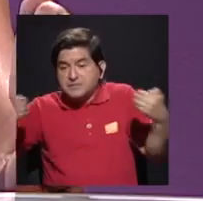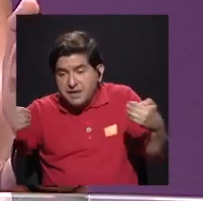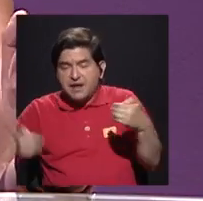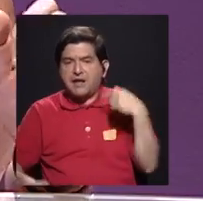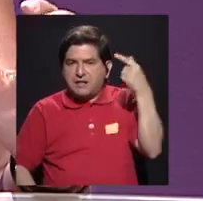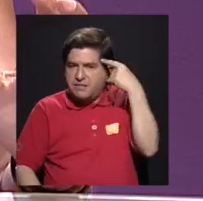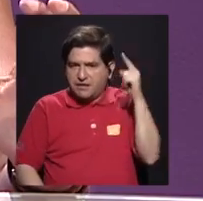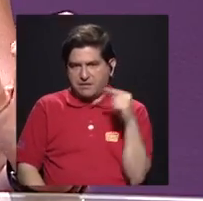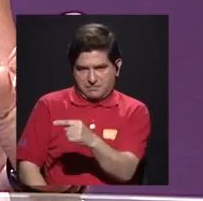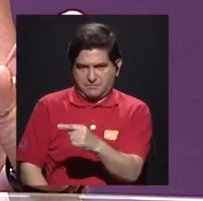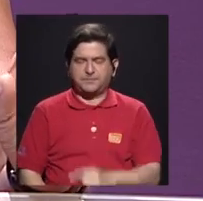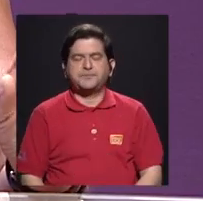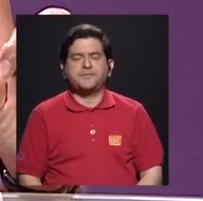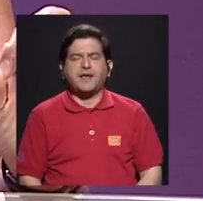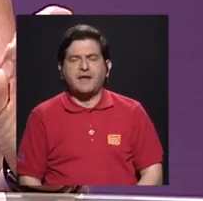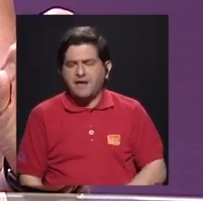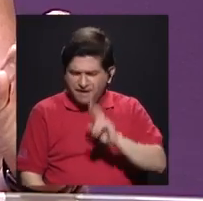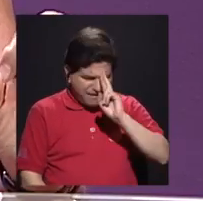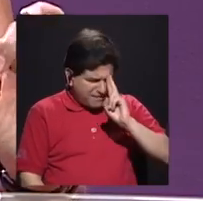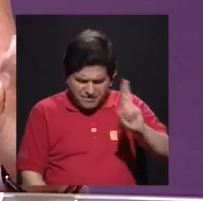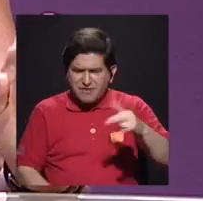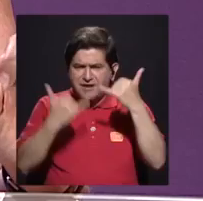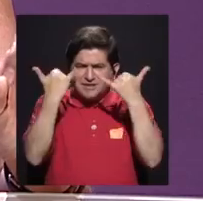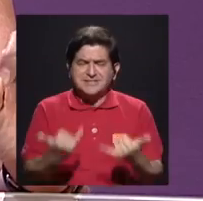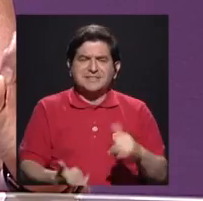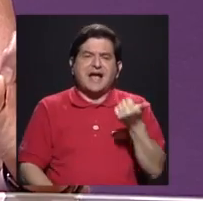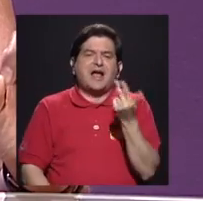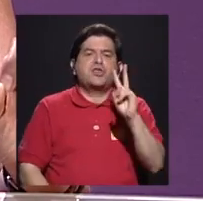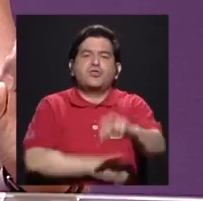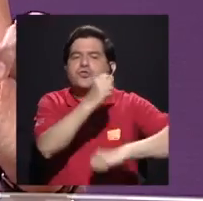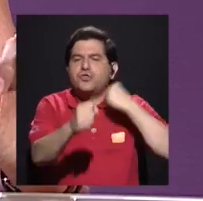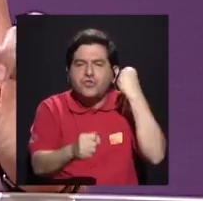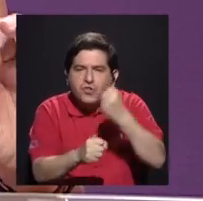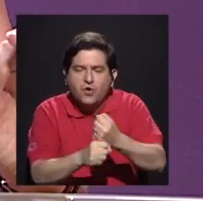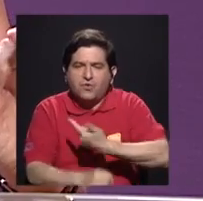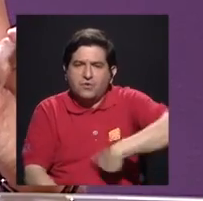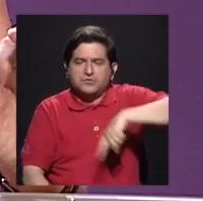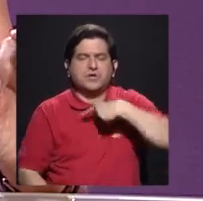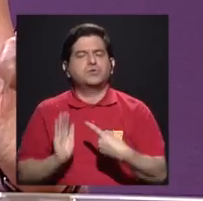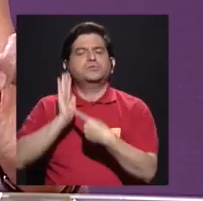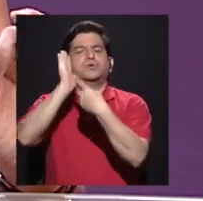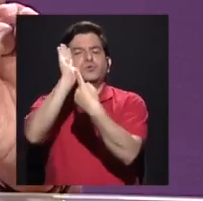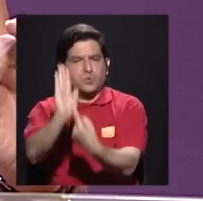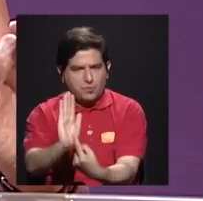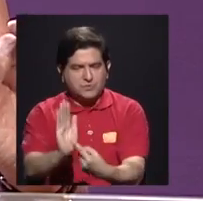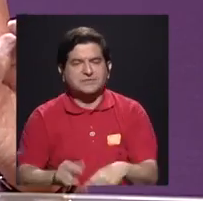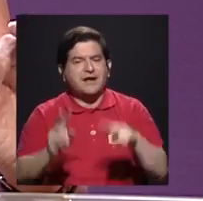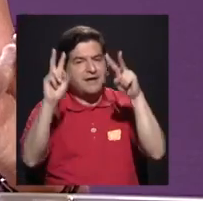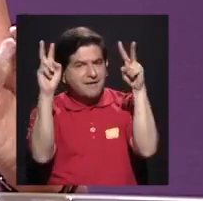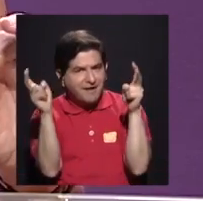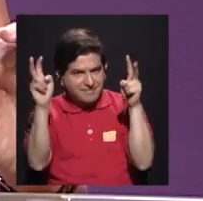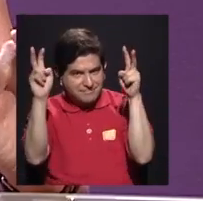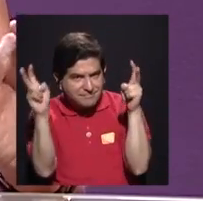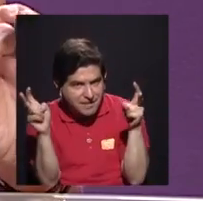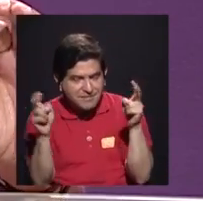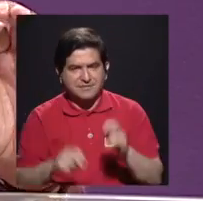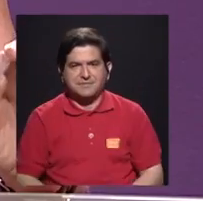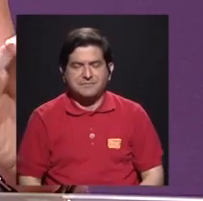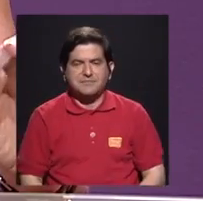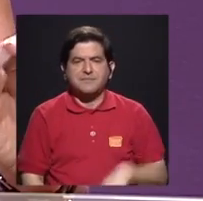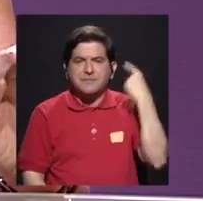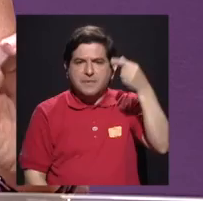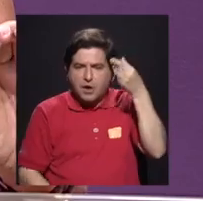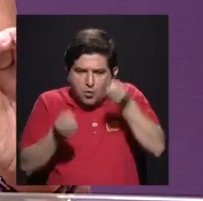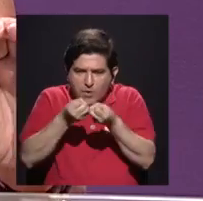en irreverencias tenemos ya 12 años de estar presentando la temática de el